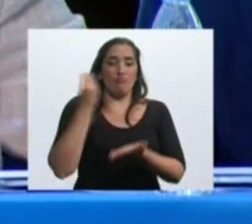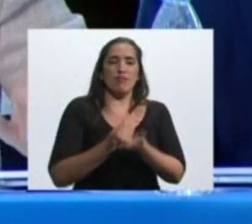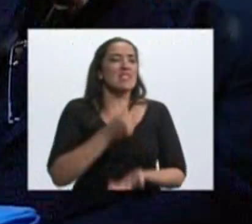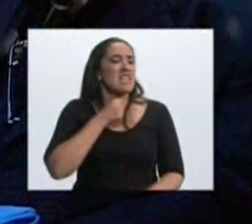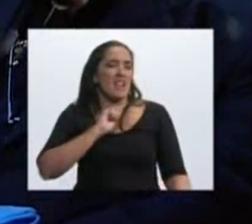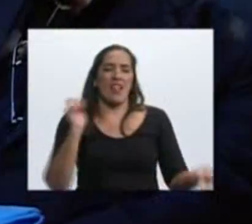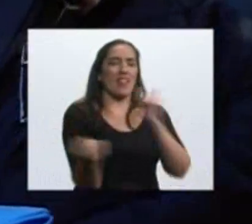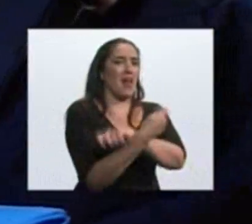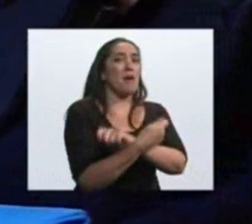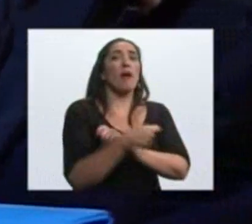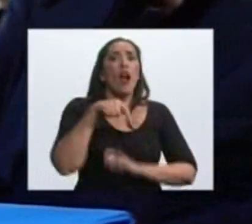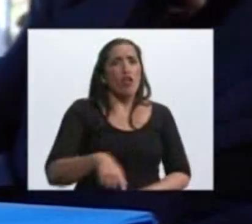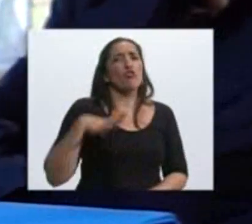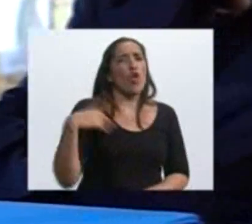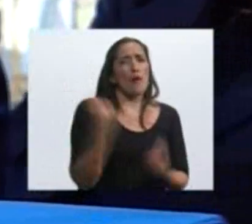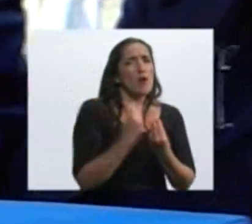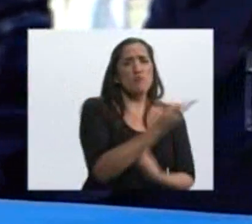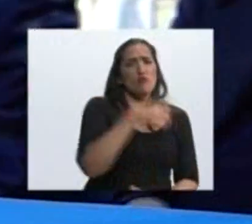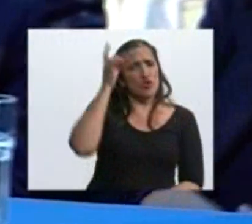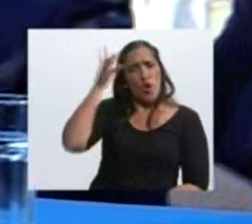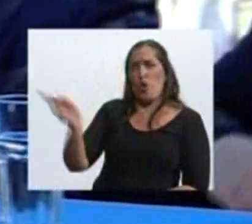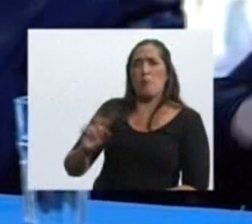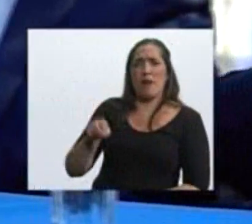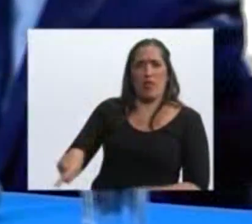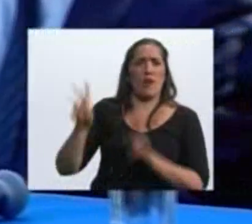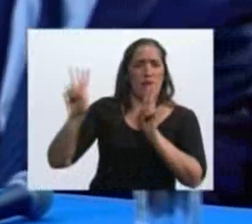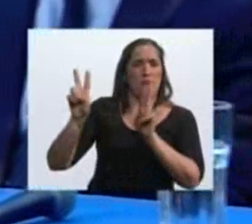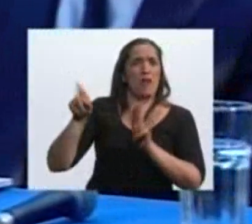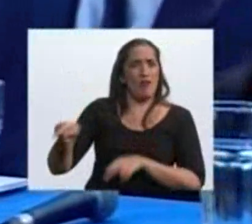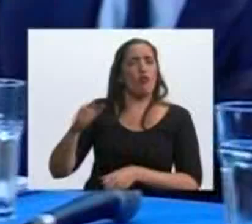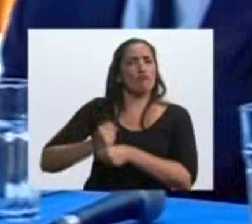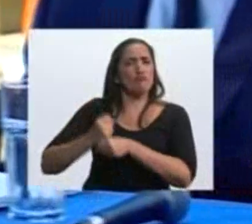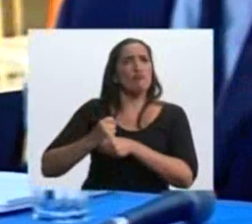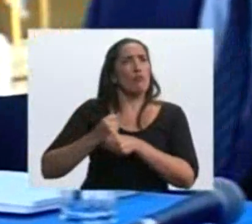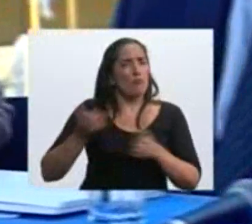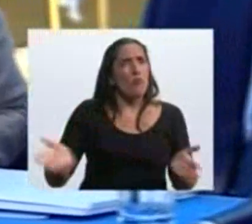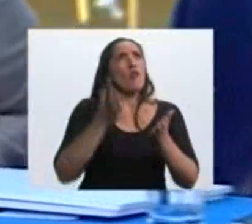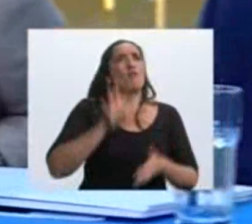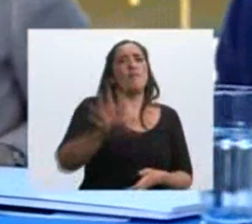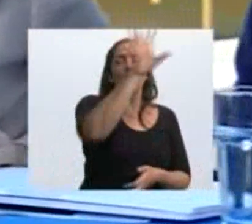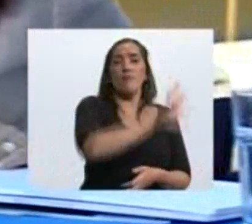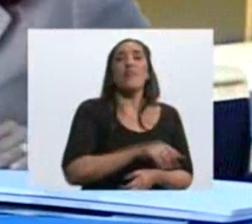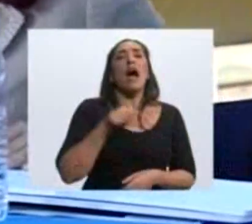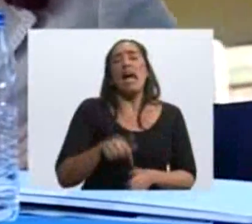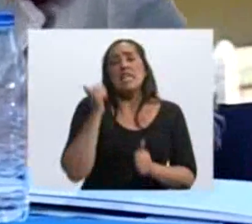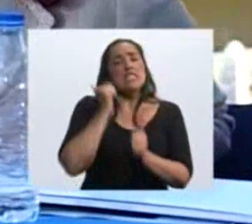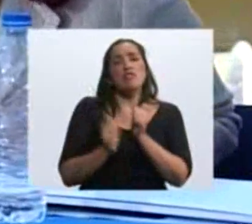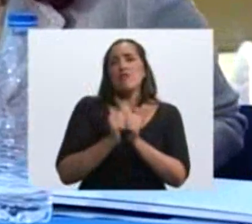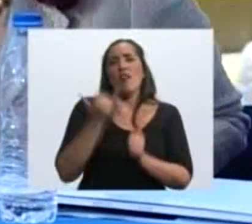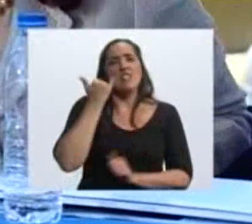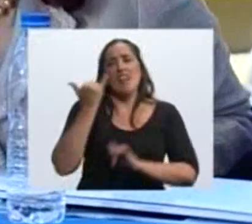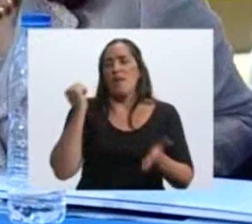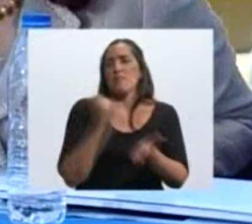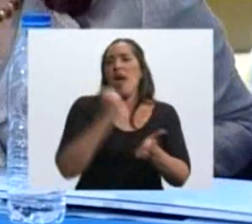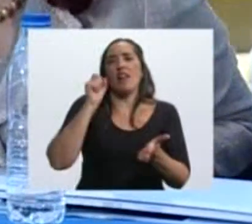le perdonaron y todavía le siguen sin perdonar. Pero no importa, la historia ya le dio un lugar que ninguno de